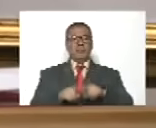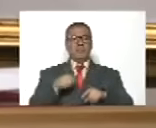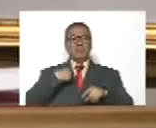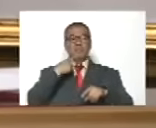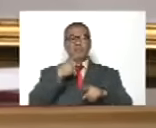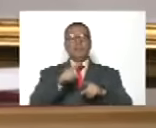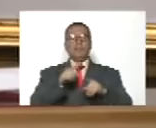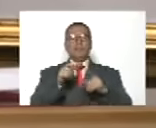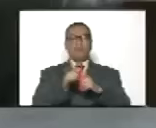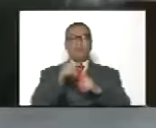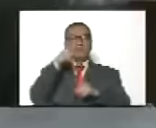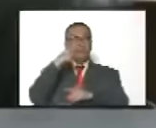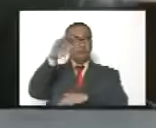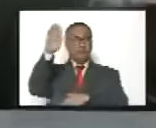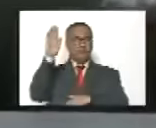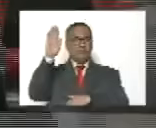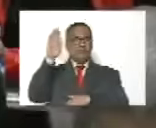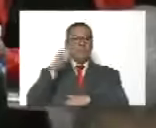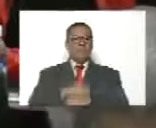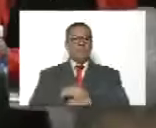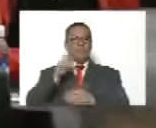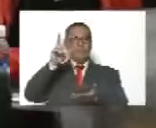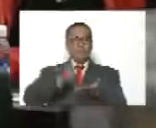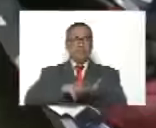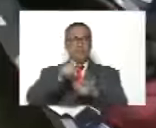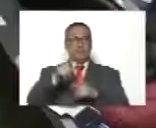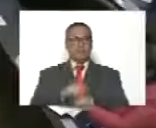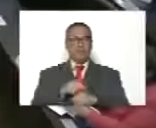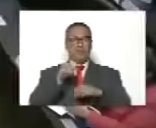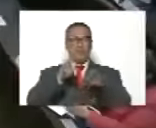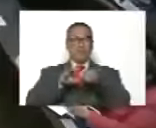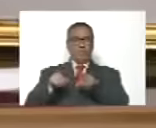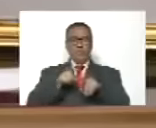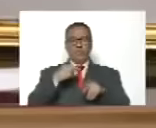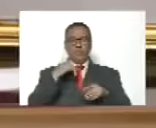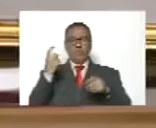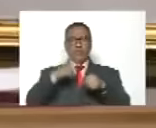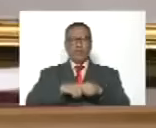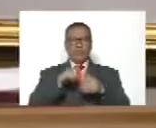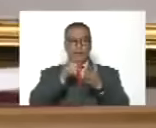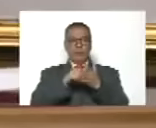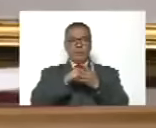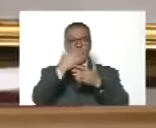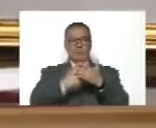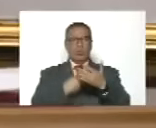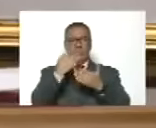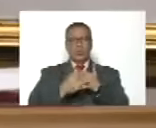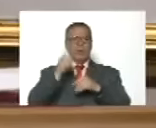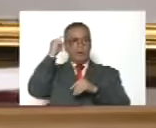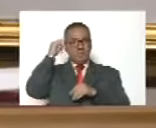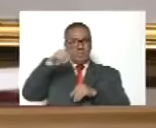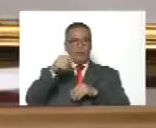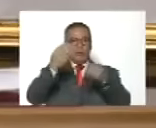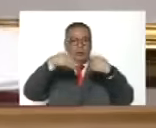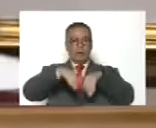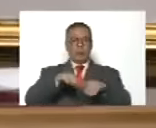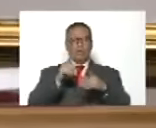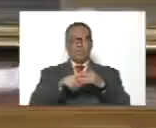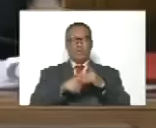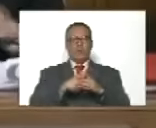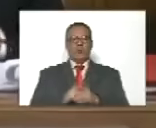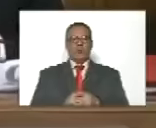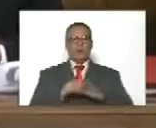sírvanse a manifestarlo con la señal de costumbre. Queda aprobado. Ciudadana secretaria, sírvanse a incorporar el punto en el proyecto de orden del día. Siguiente punto de la